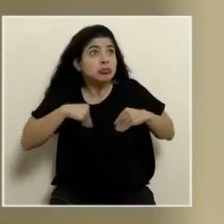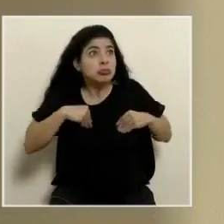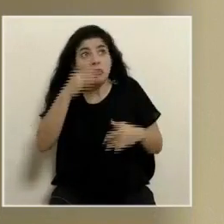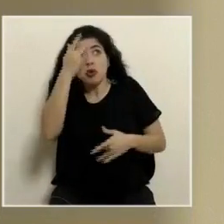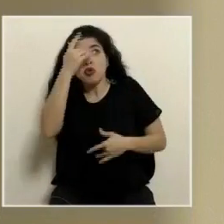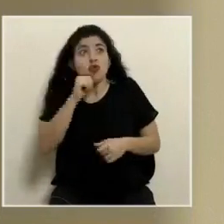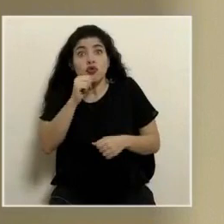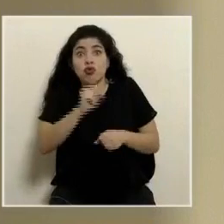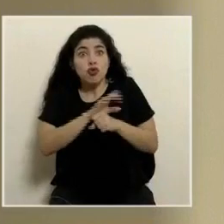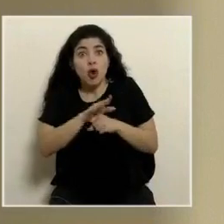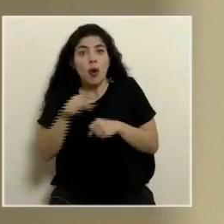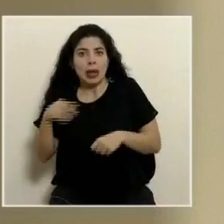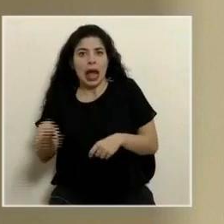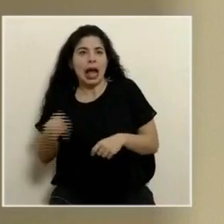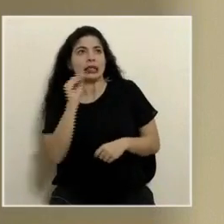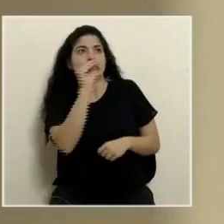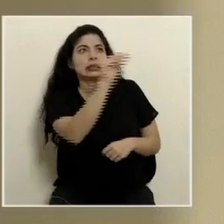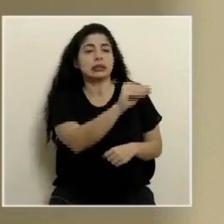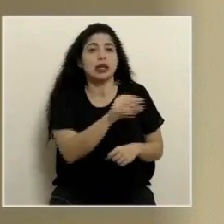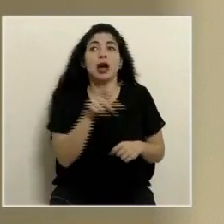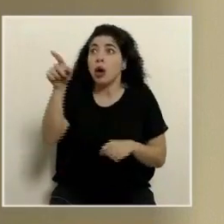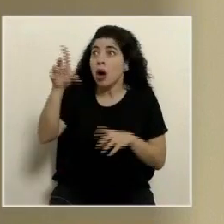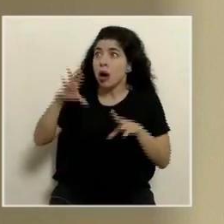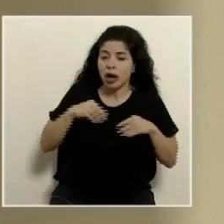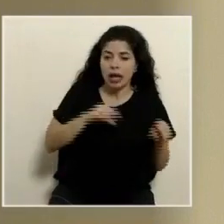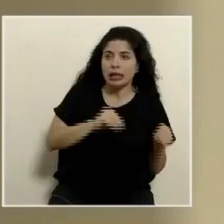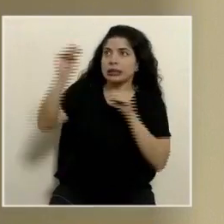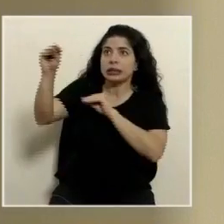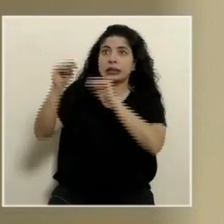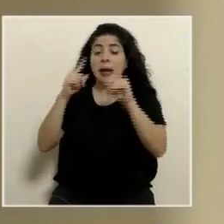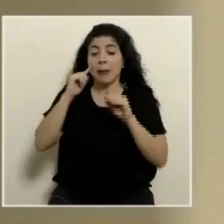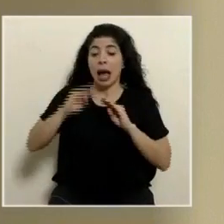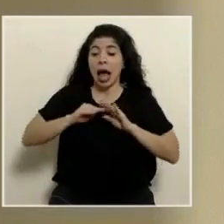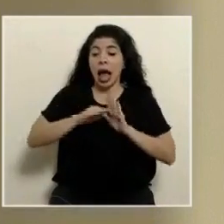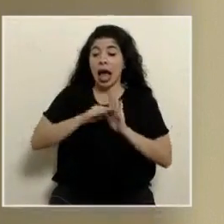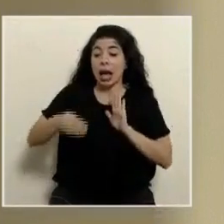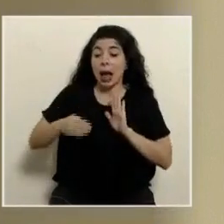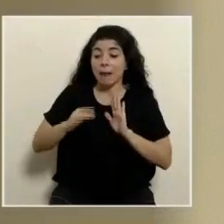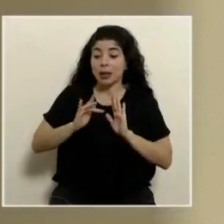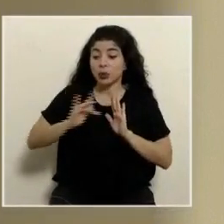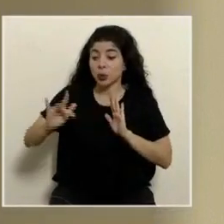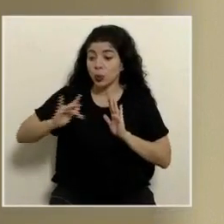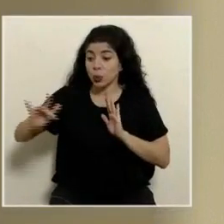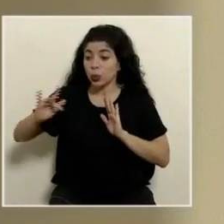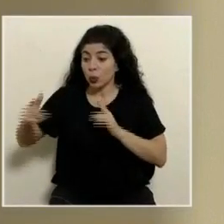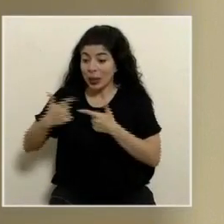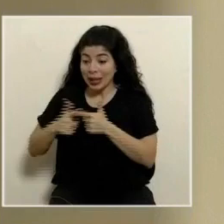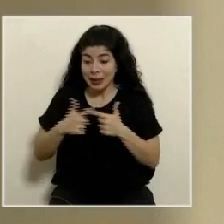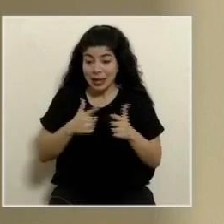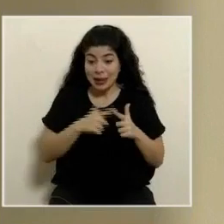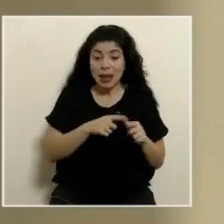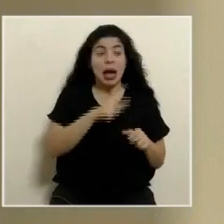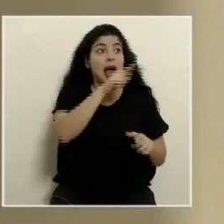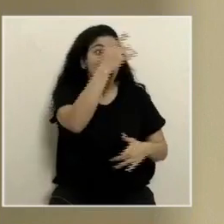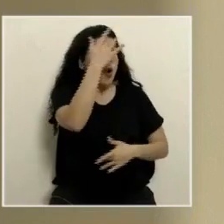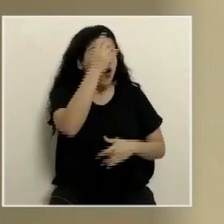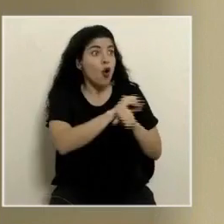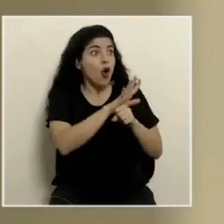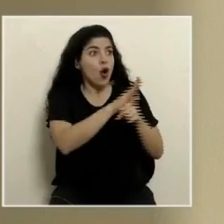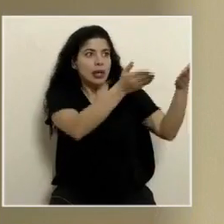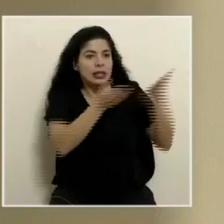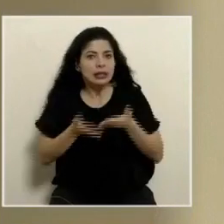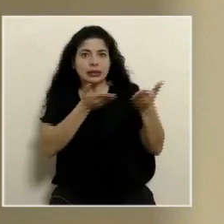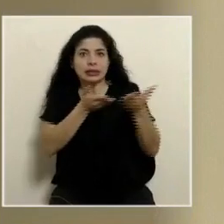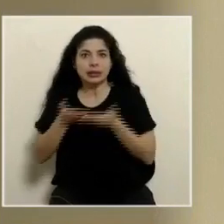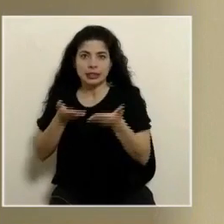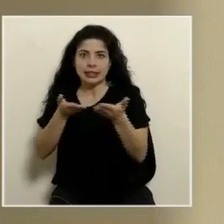COVID para que ciertos hospitales puedan liberar camas y poder seguir atendiendo pacientes. En